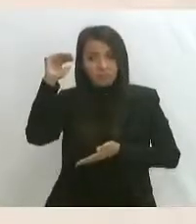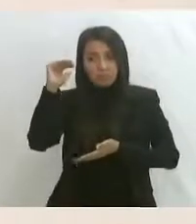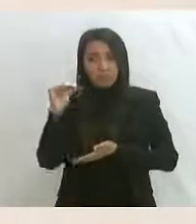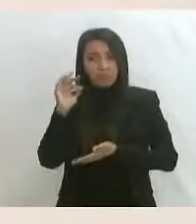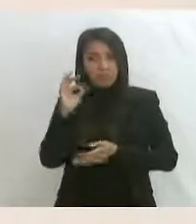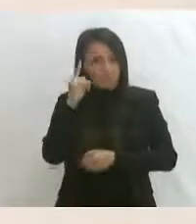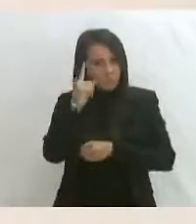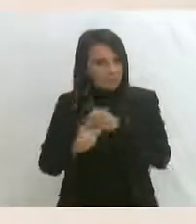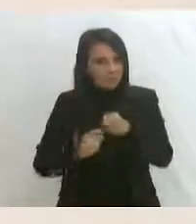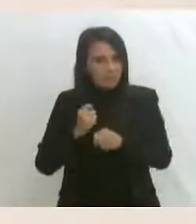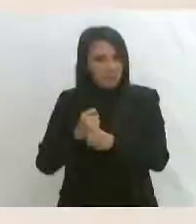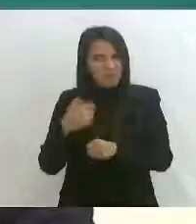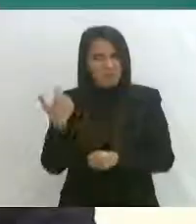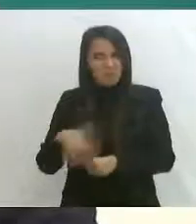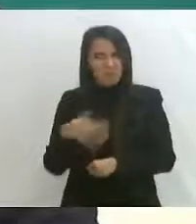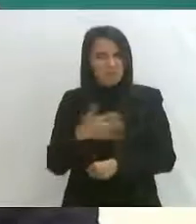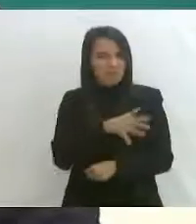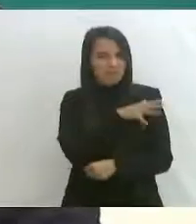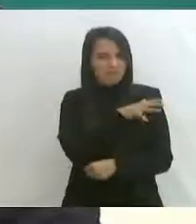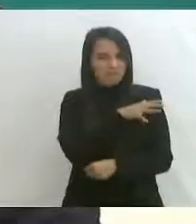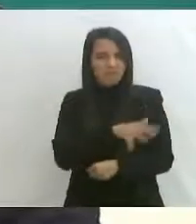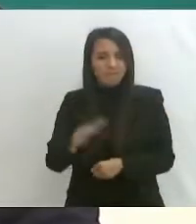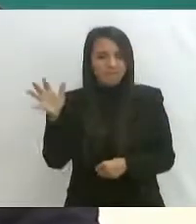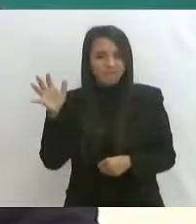Es una hazaña.